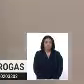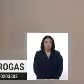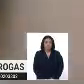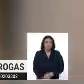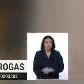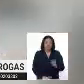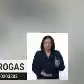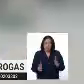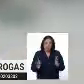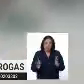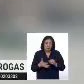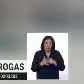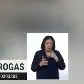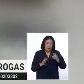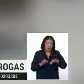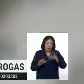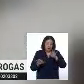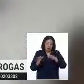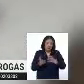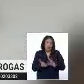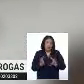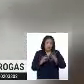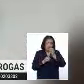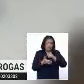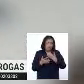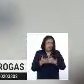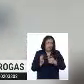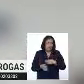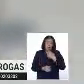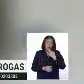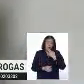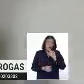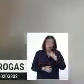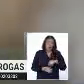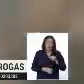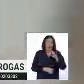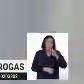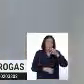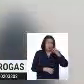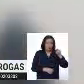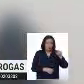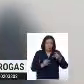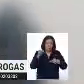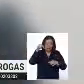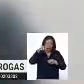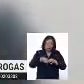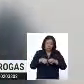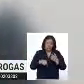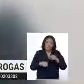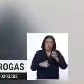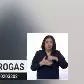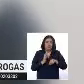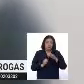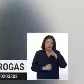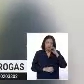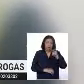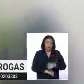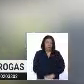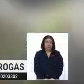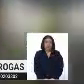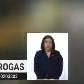en medio de las bolsas estos pequeños dulces de chocolate que para la policía contendría la potente droga sintética